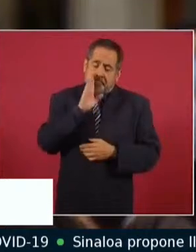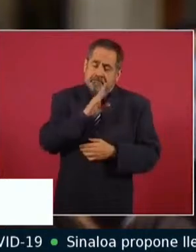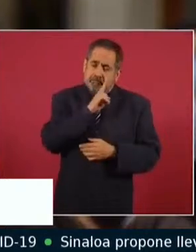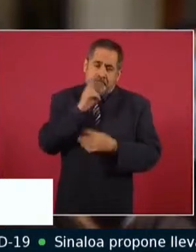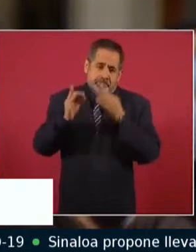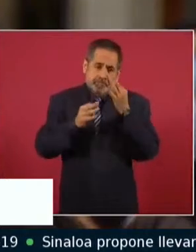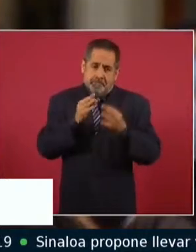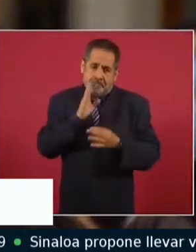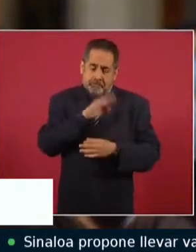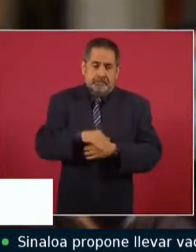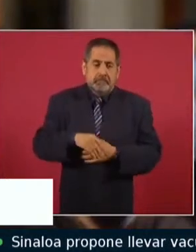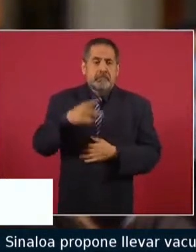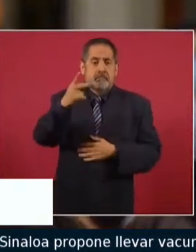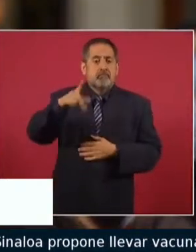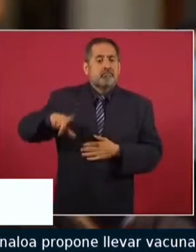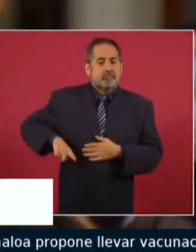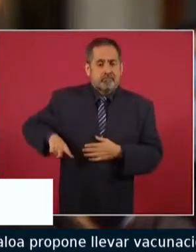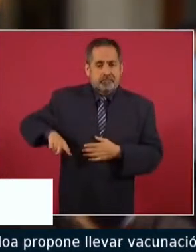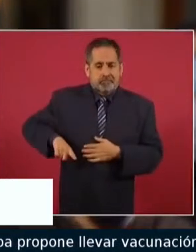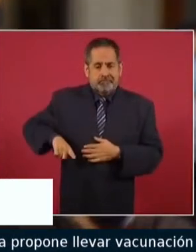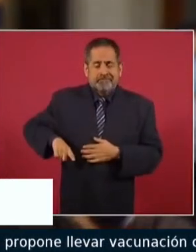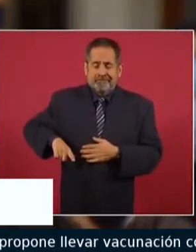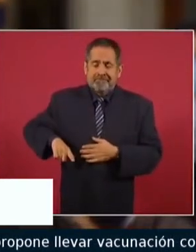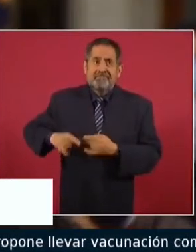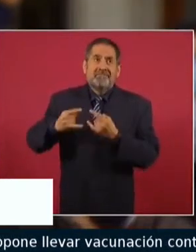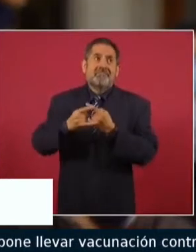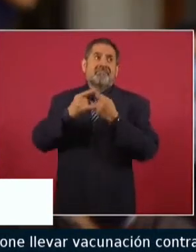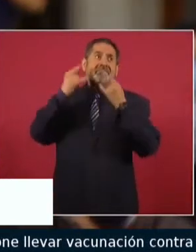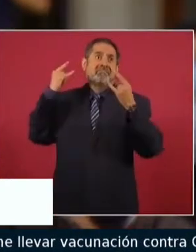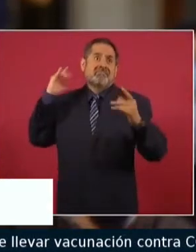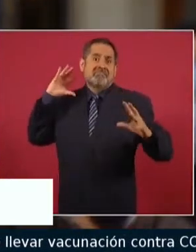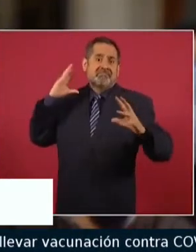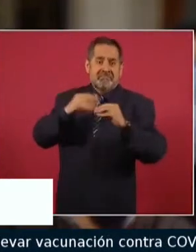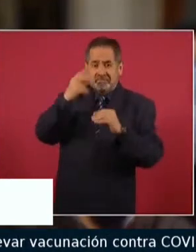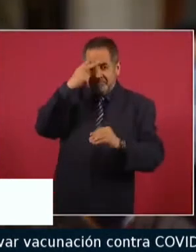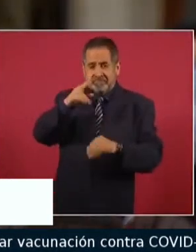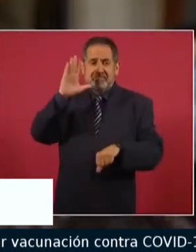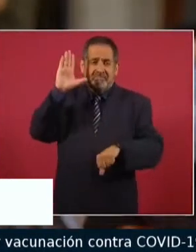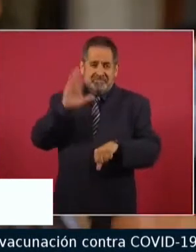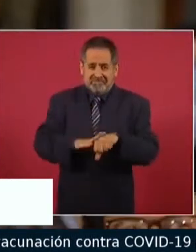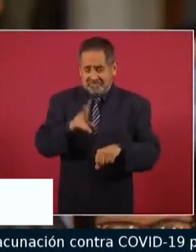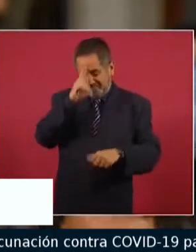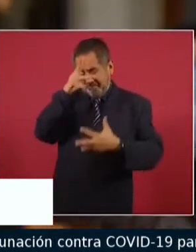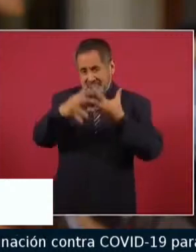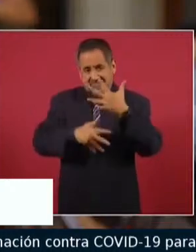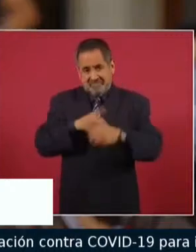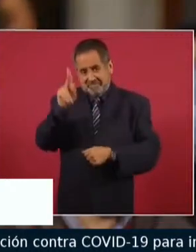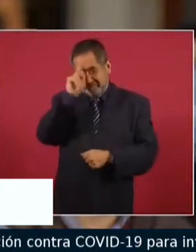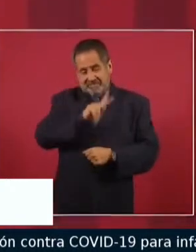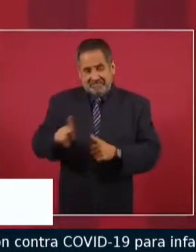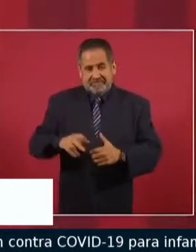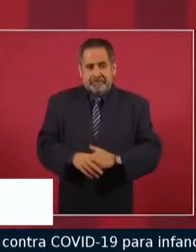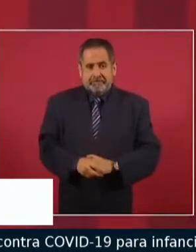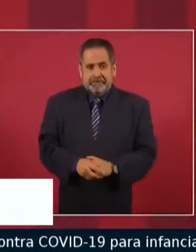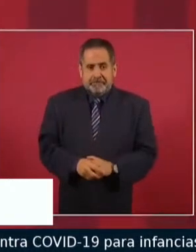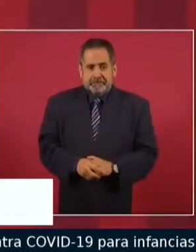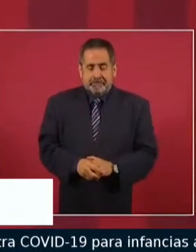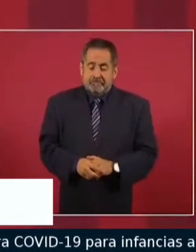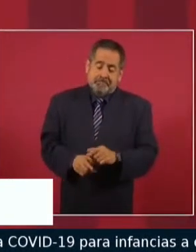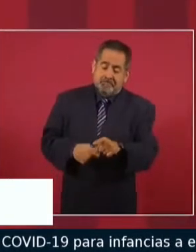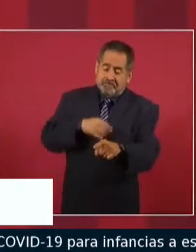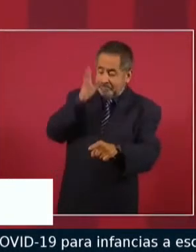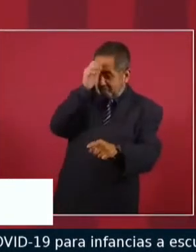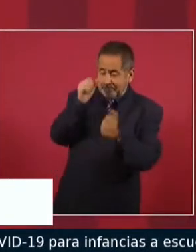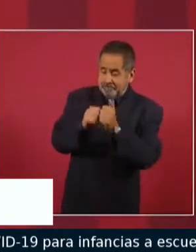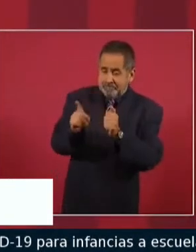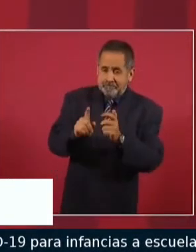dato y muchísimo menos en el acumulado de homicidios. En este sentido, creo que si Jorge Ramos no entiende la relevancia